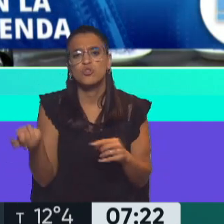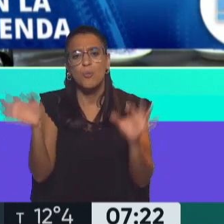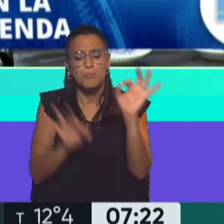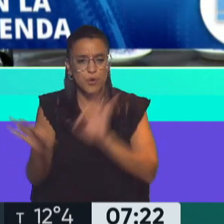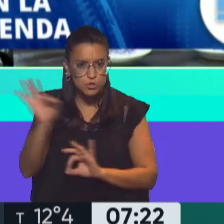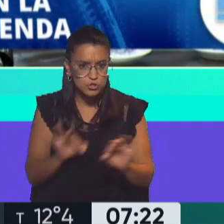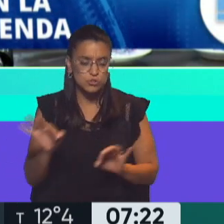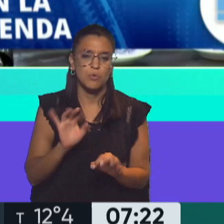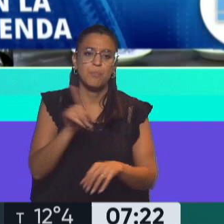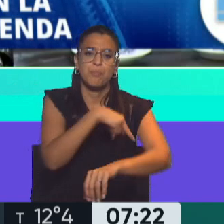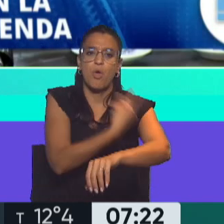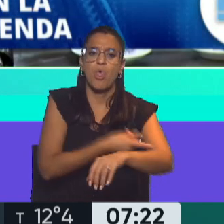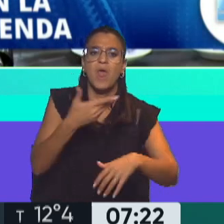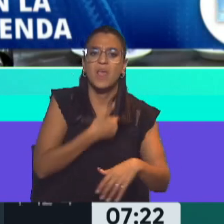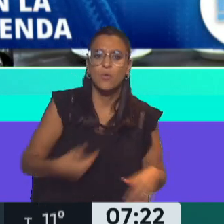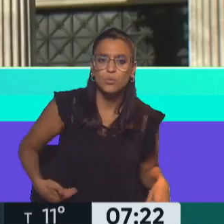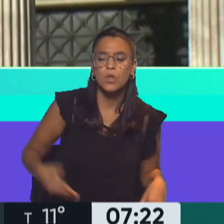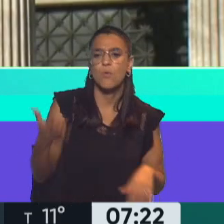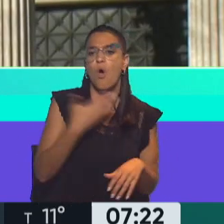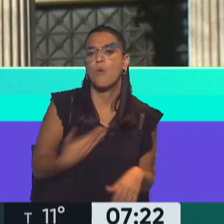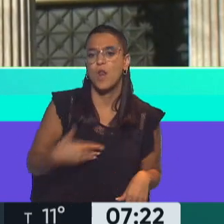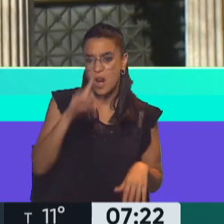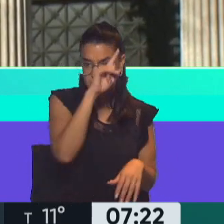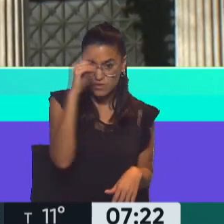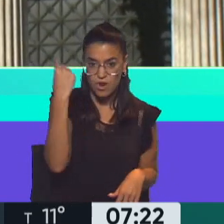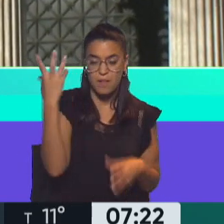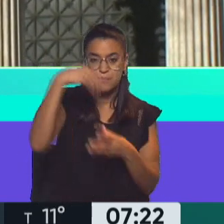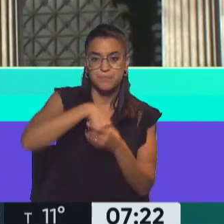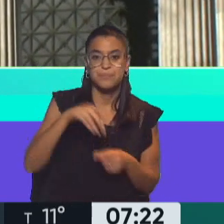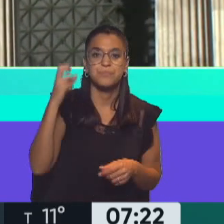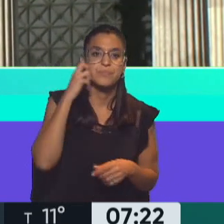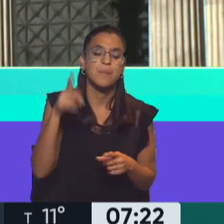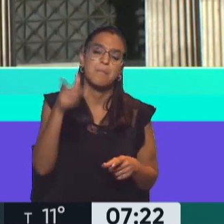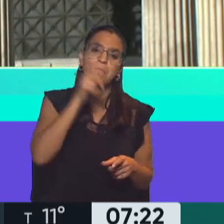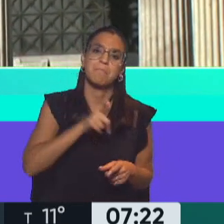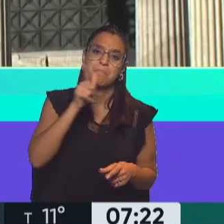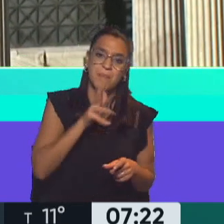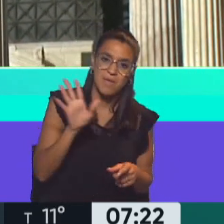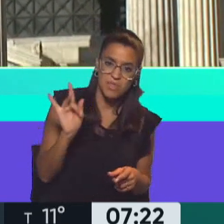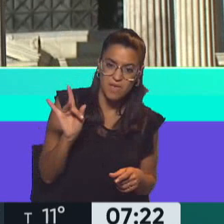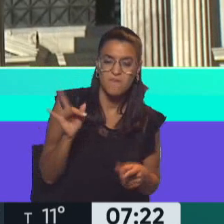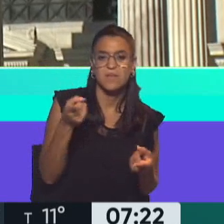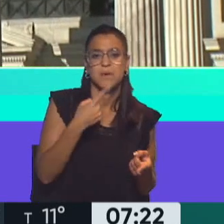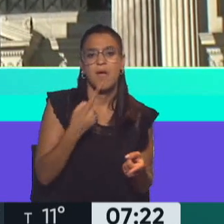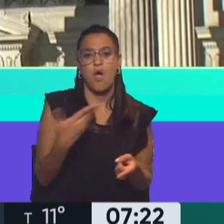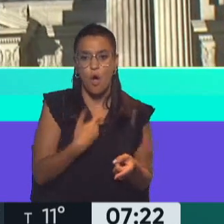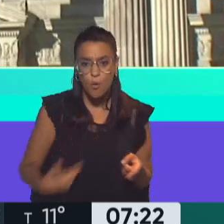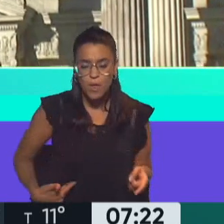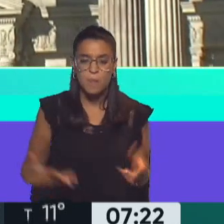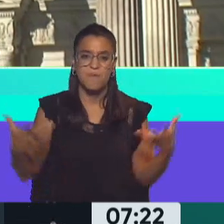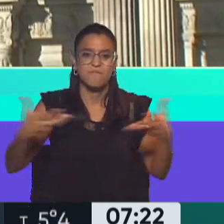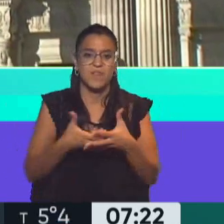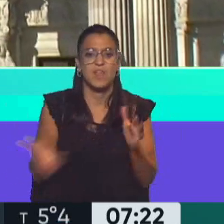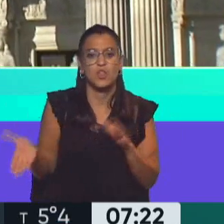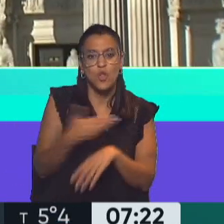plantee el Poder Ejecutivo, el Gobierno Nacional, para tratar en el Congreso? Parece difícil, por lo menos para el Gobierno, para el Frente de